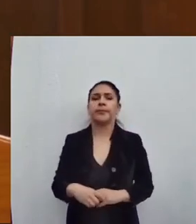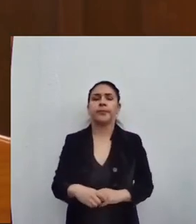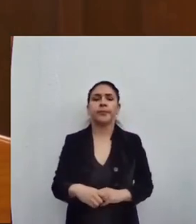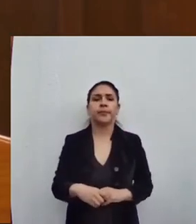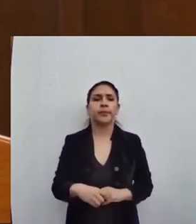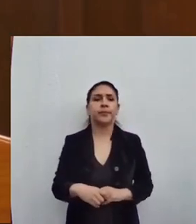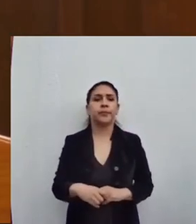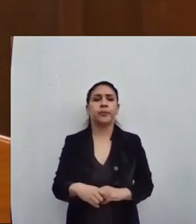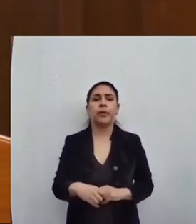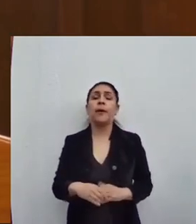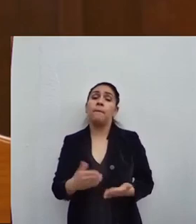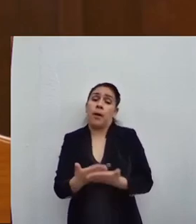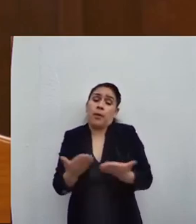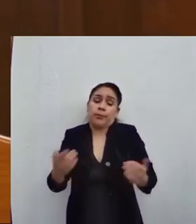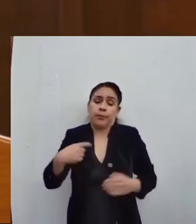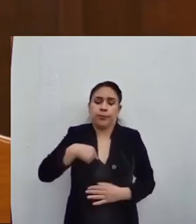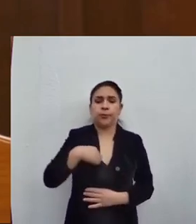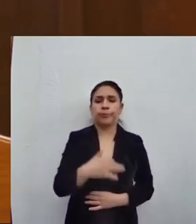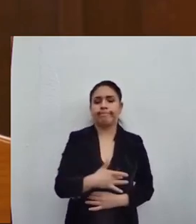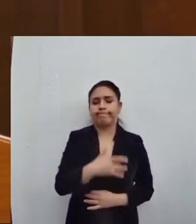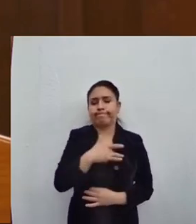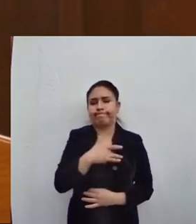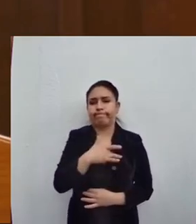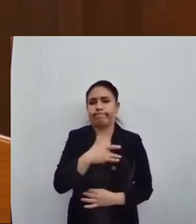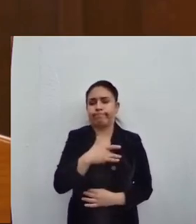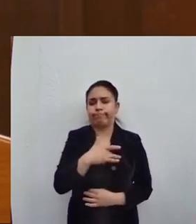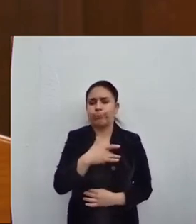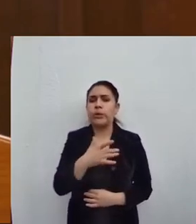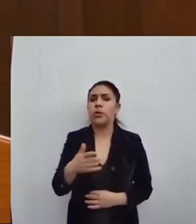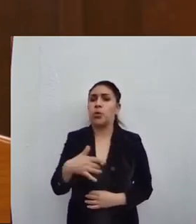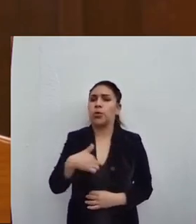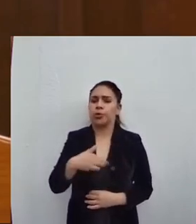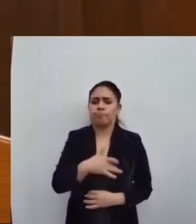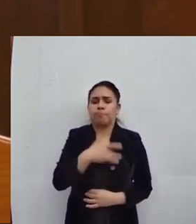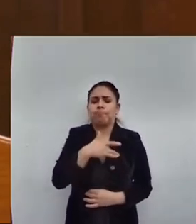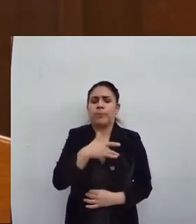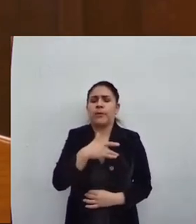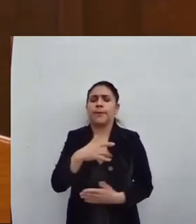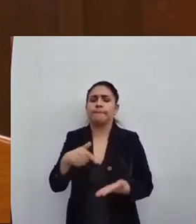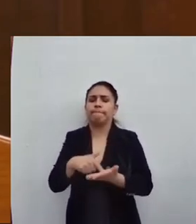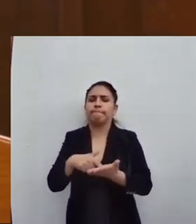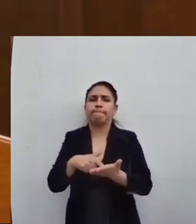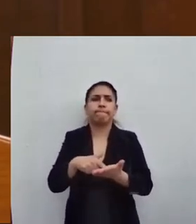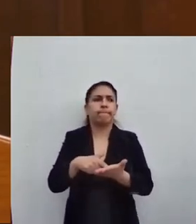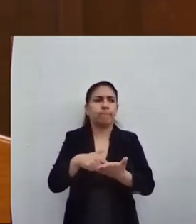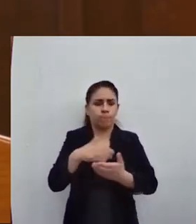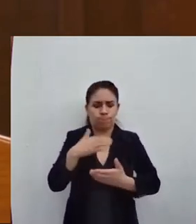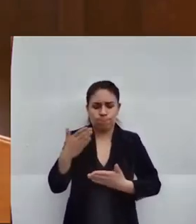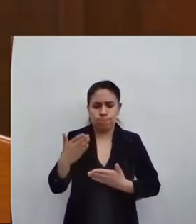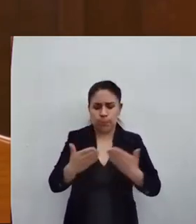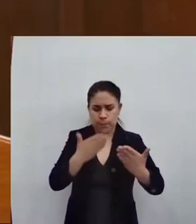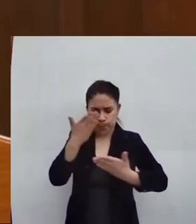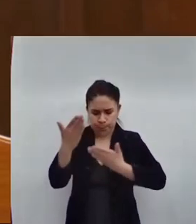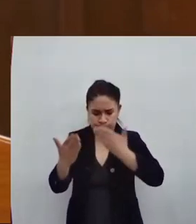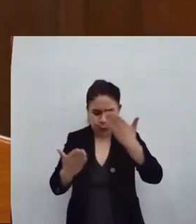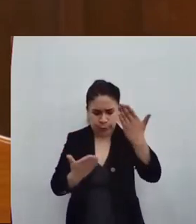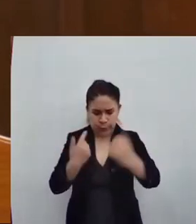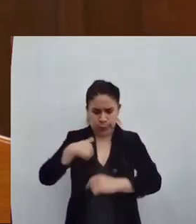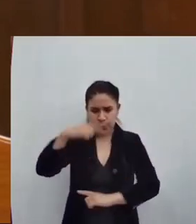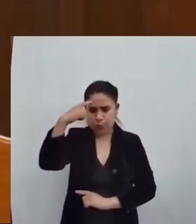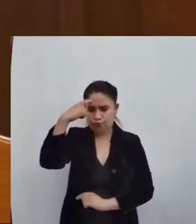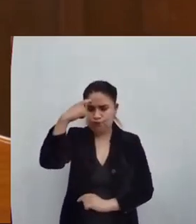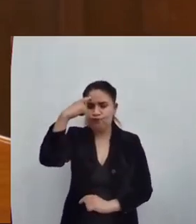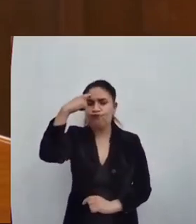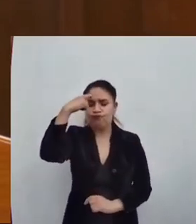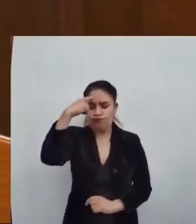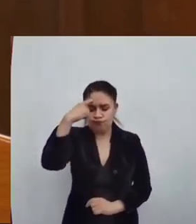Esto es para mí muy interesante poder estudiarlo, porque creo significativamente que